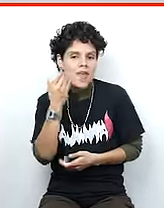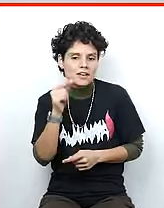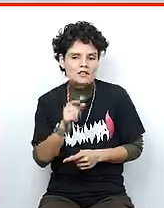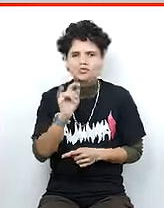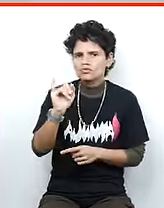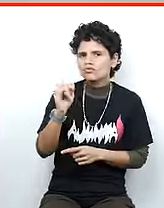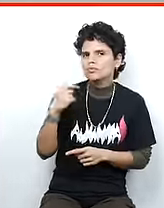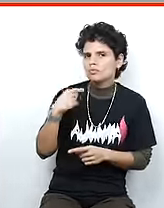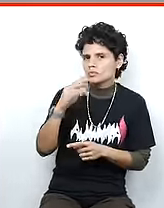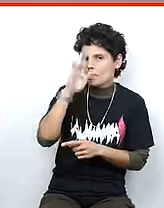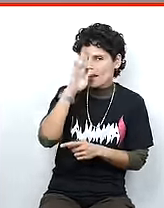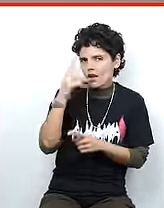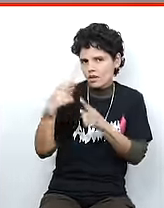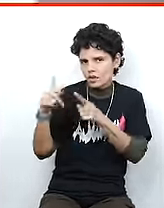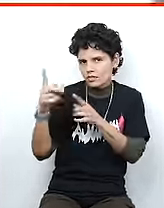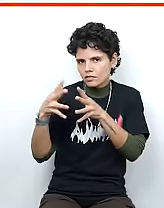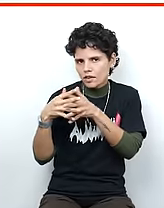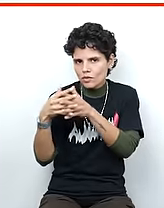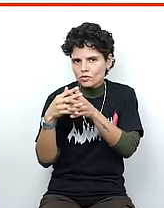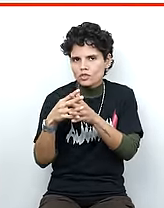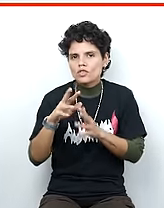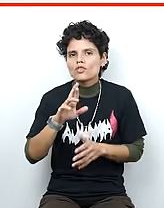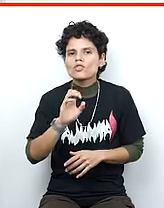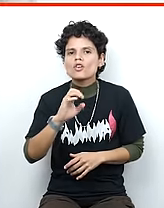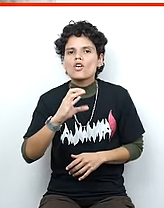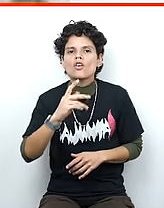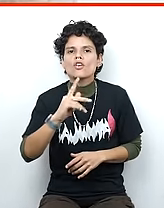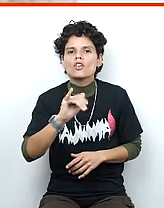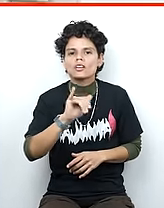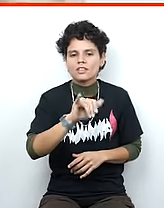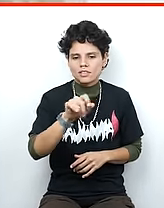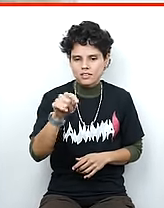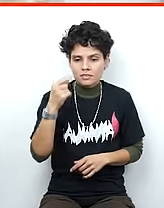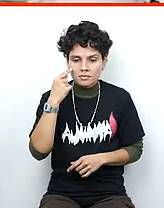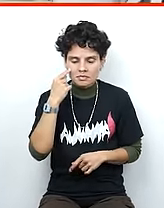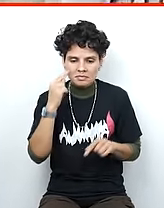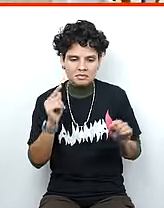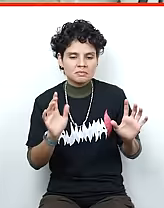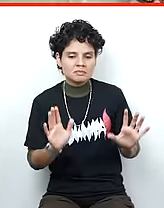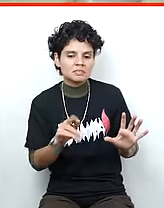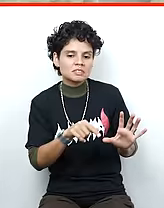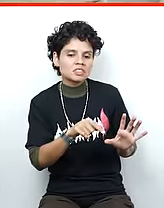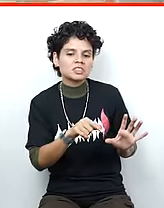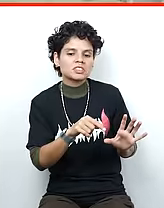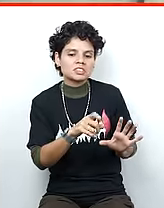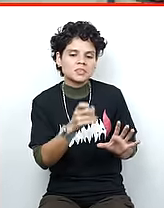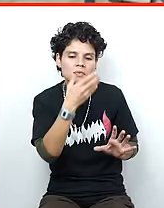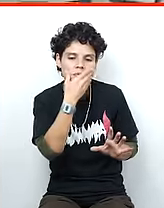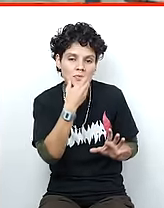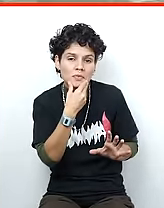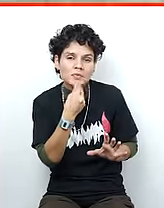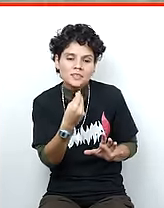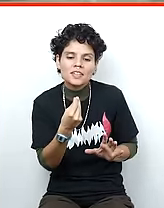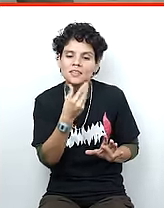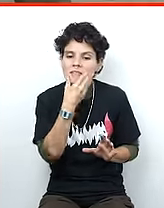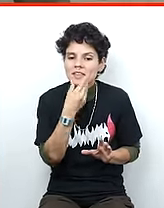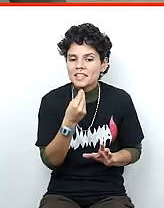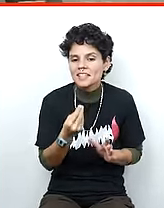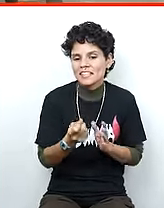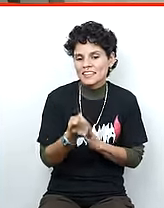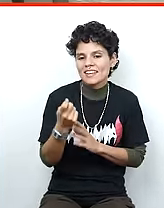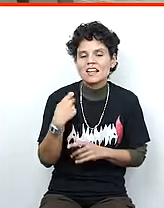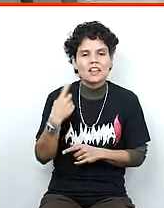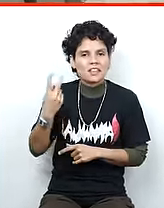Rocky. ¿Está allá en Estados Unidos? Una ficha. ¿El Rocky? Sí. ¿Sí? Este sí. Es Westerhaus. ¿Ah? Bueno. ¿Aquí? Estados Unidos. Made in Street.